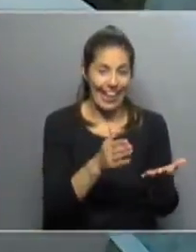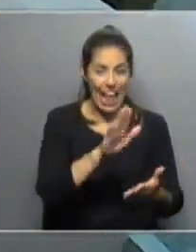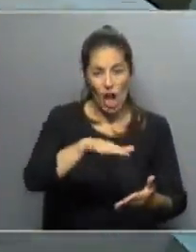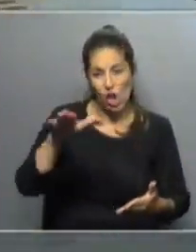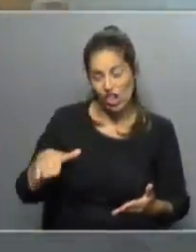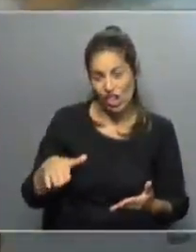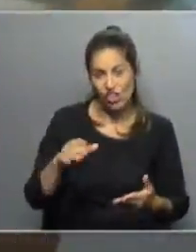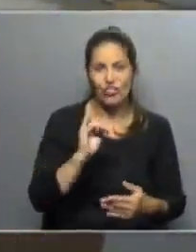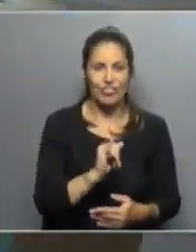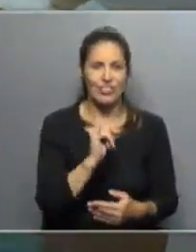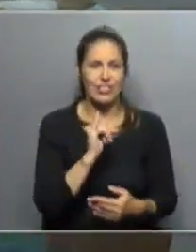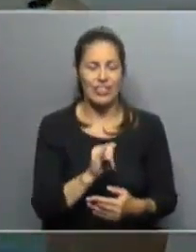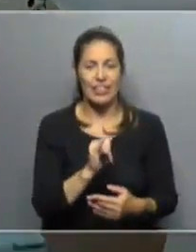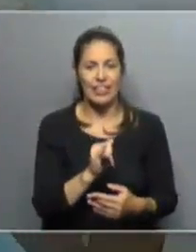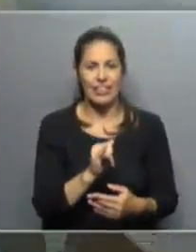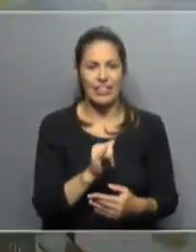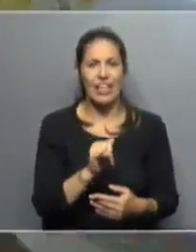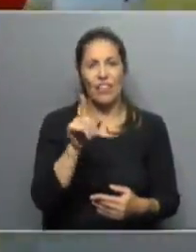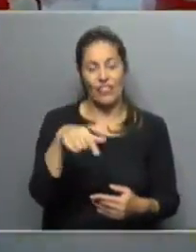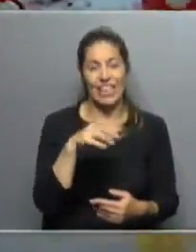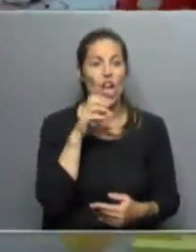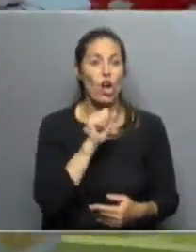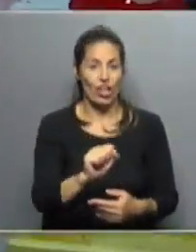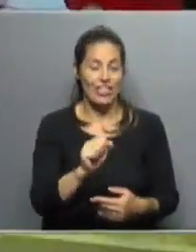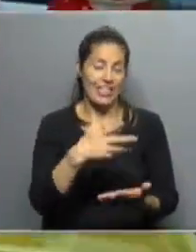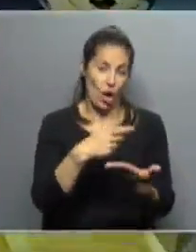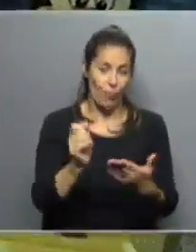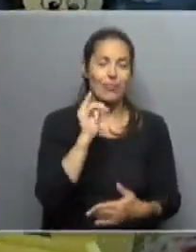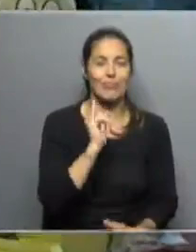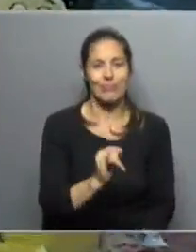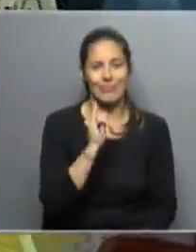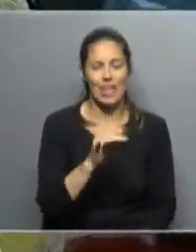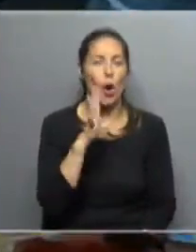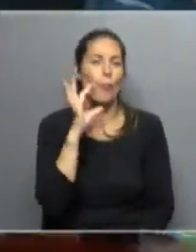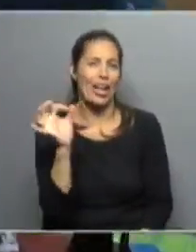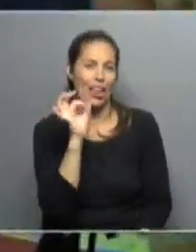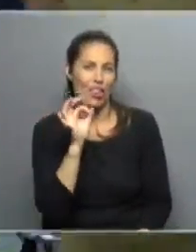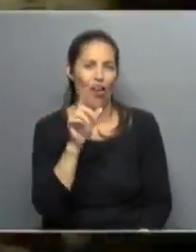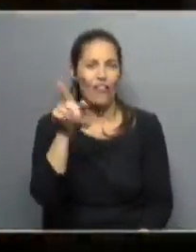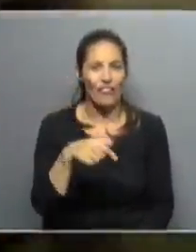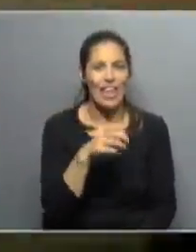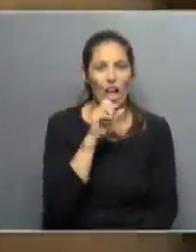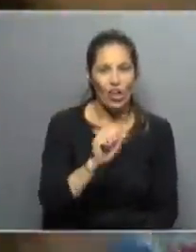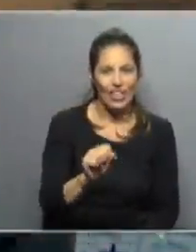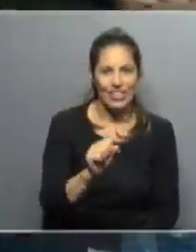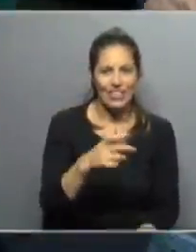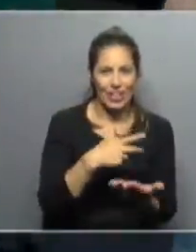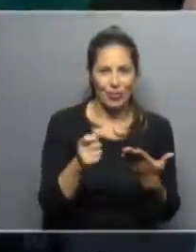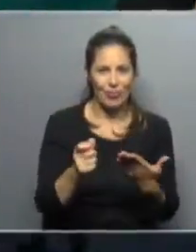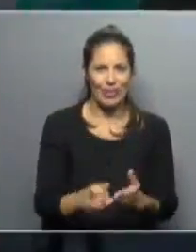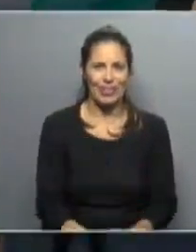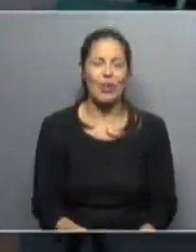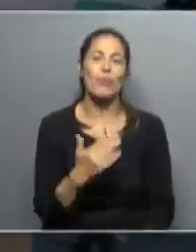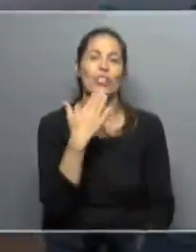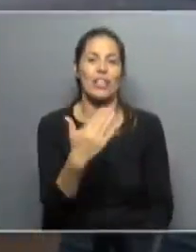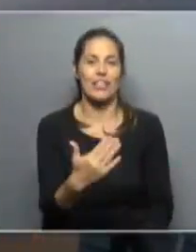Sí, claro. Vienen los Reyes a comprar, sí, exacto. Claro, perdón, claro, vienen los Reyes.